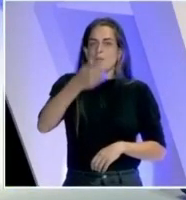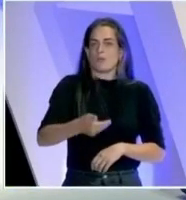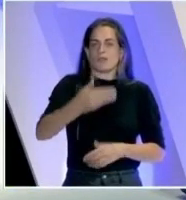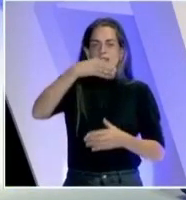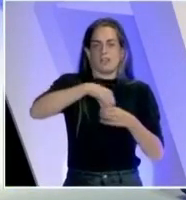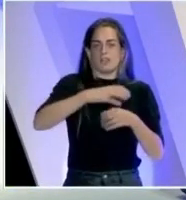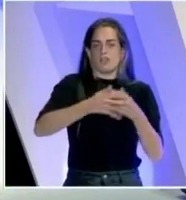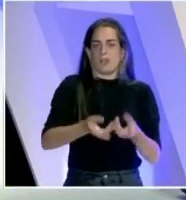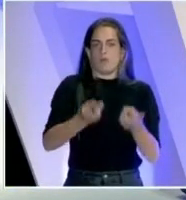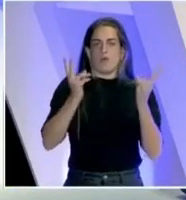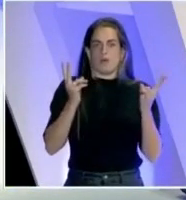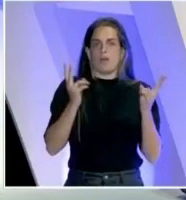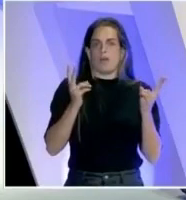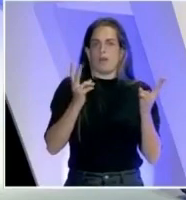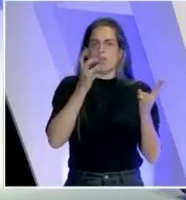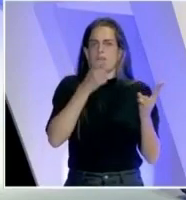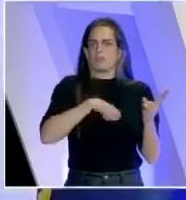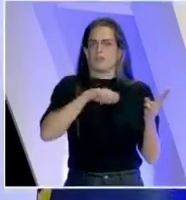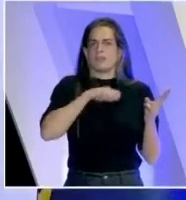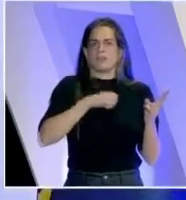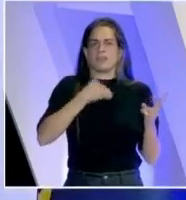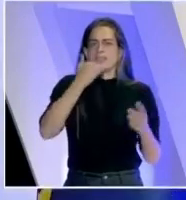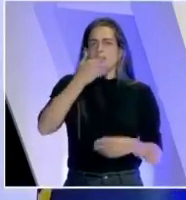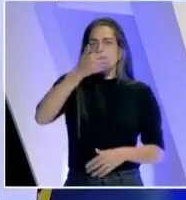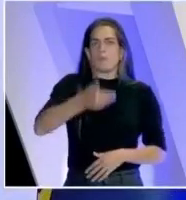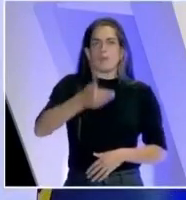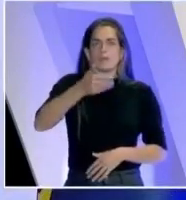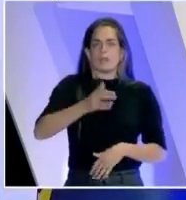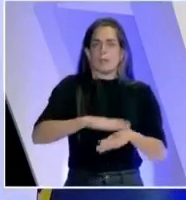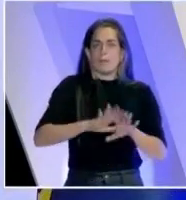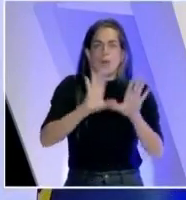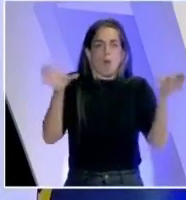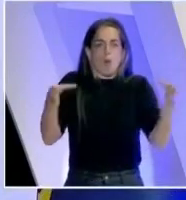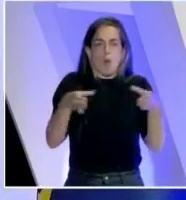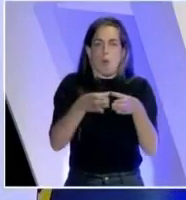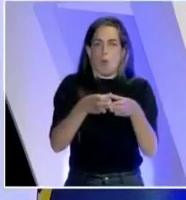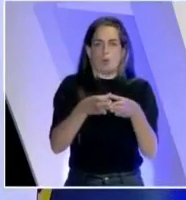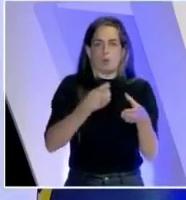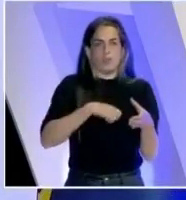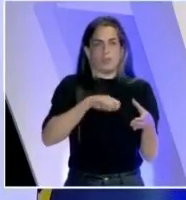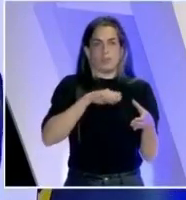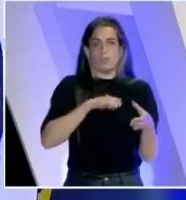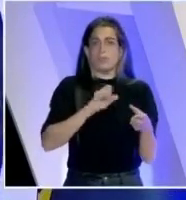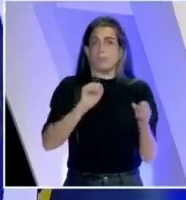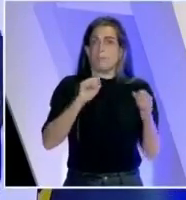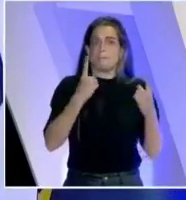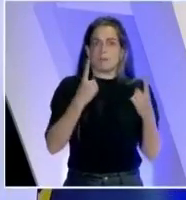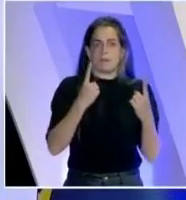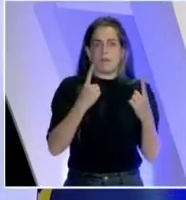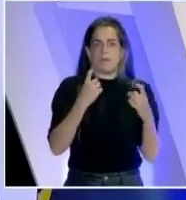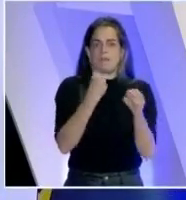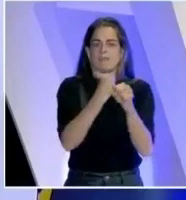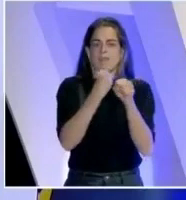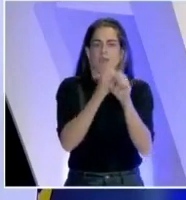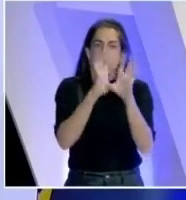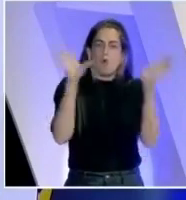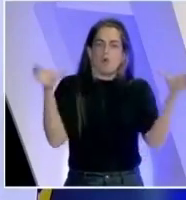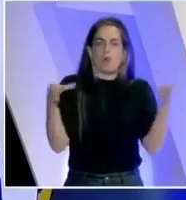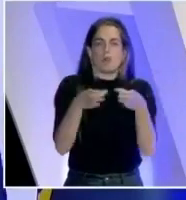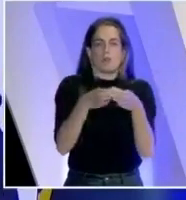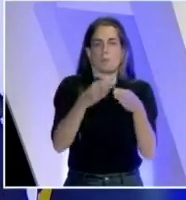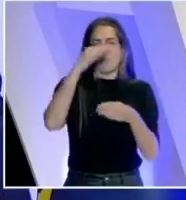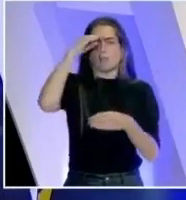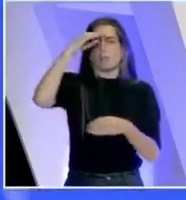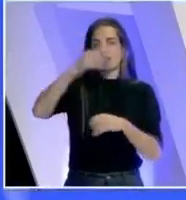española, es un hito muy relevante para el conjunto de la sociedad española, porque es el primer ejercicio colectivo de prospectiva